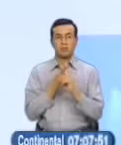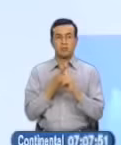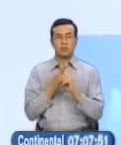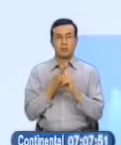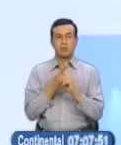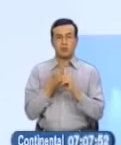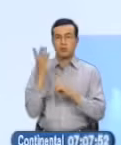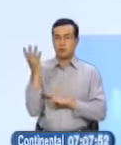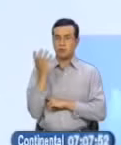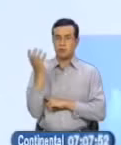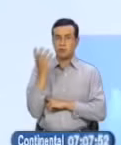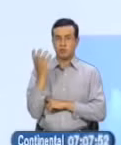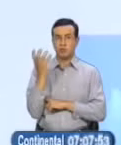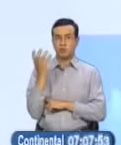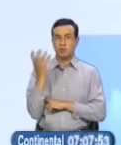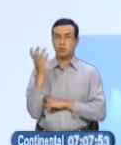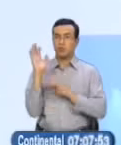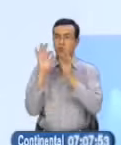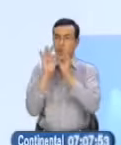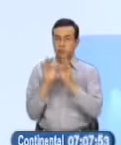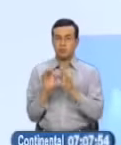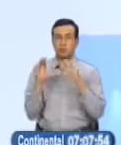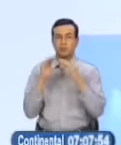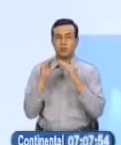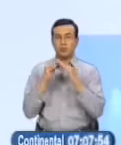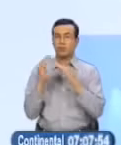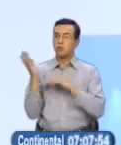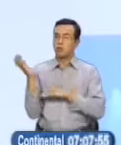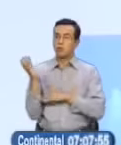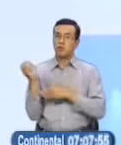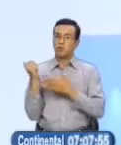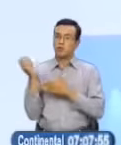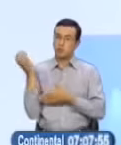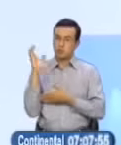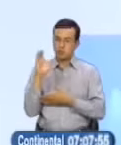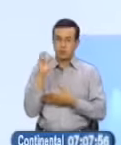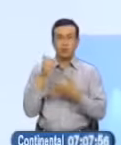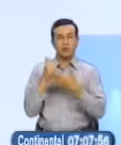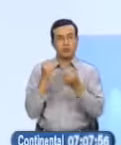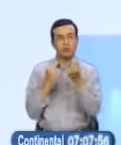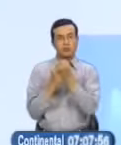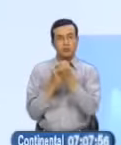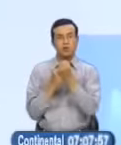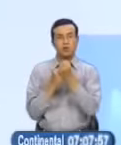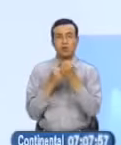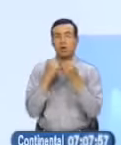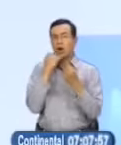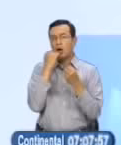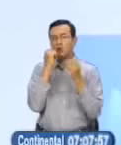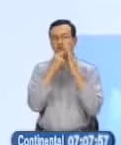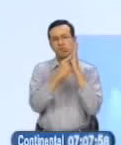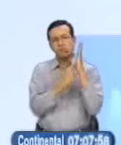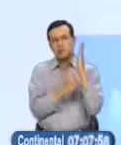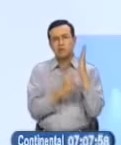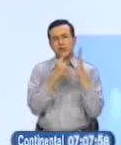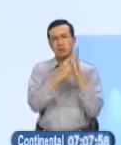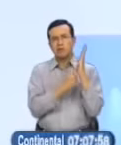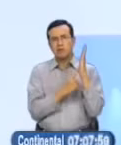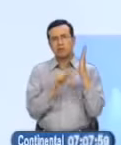a través del bono de recuperación de vivienda, ese bono permita recuperar aquellas fallas que son